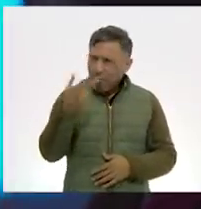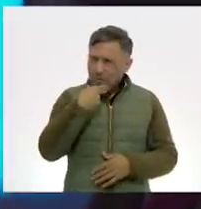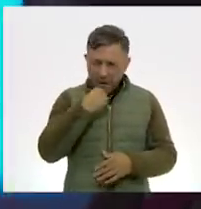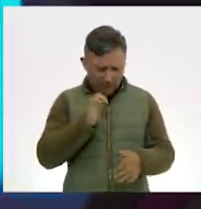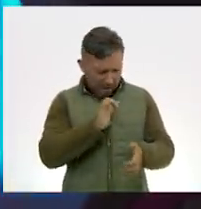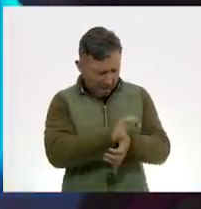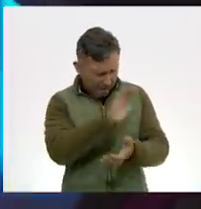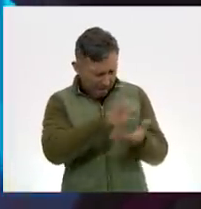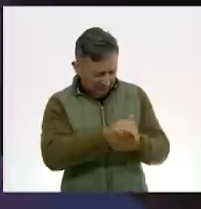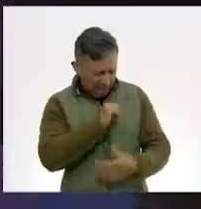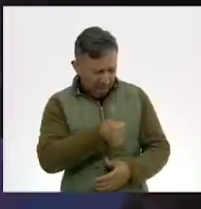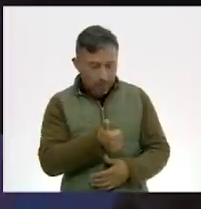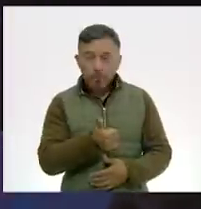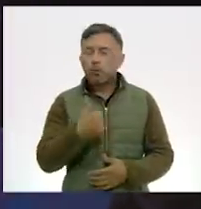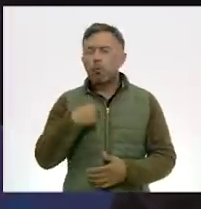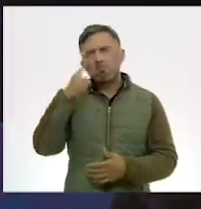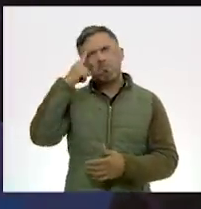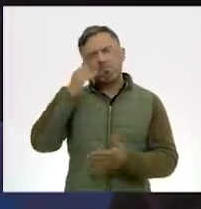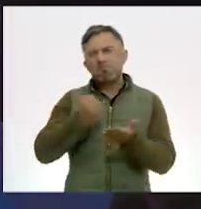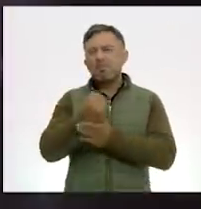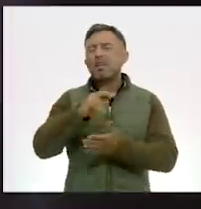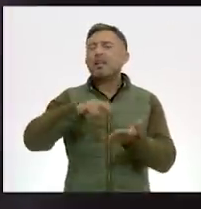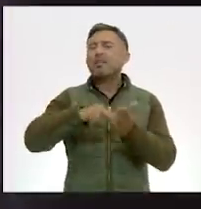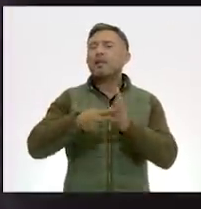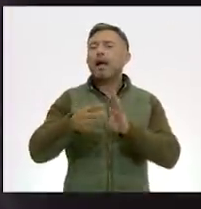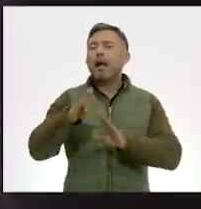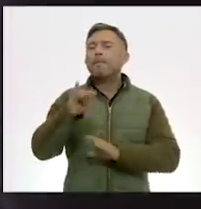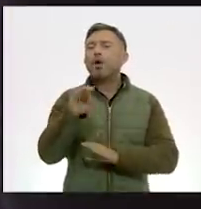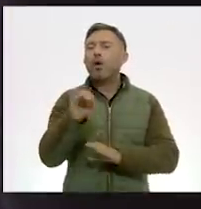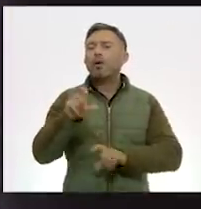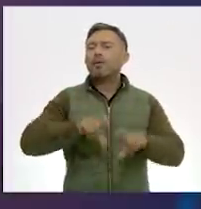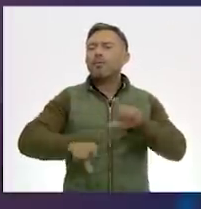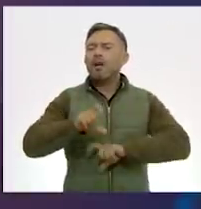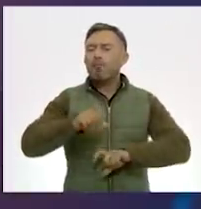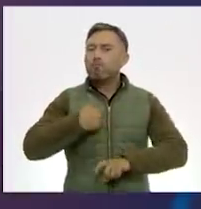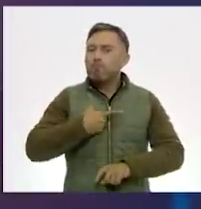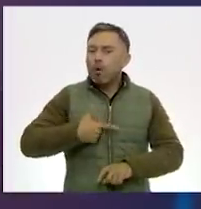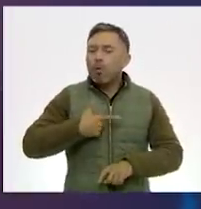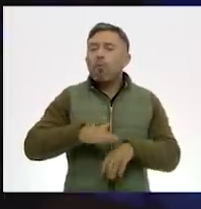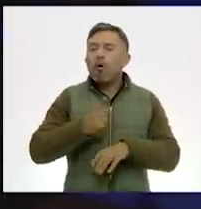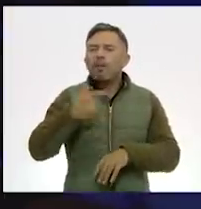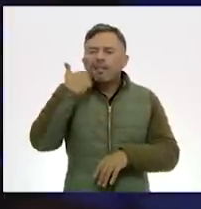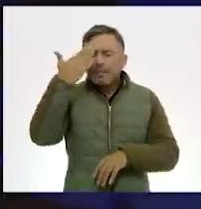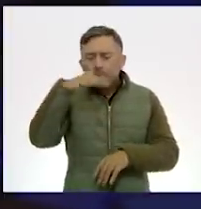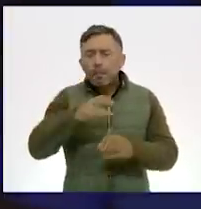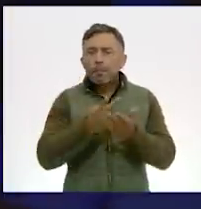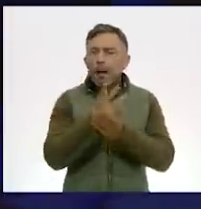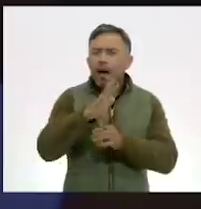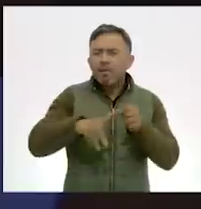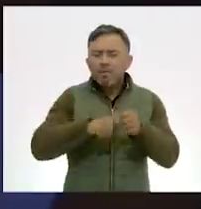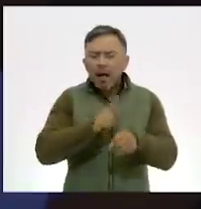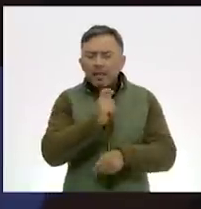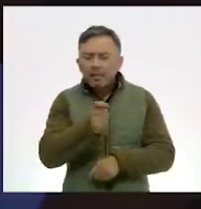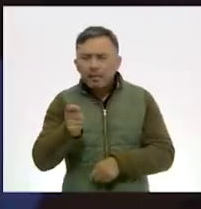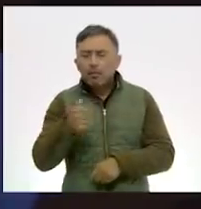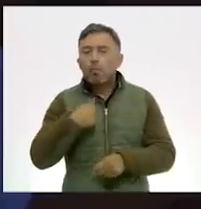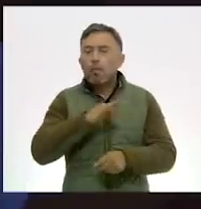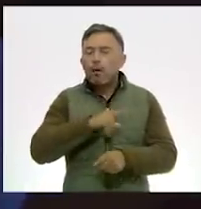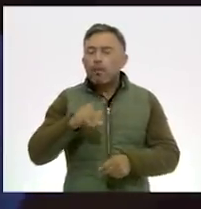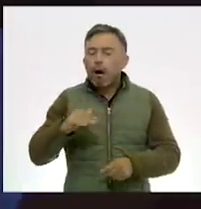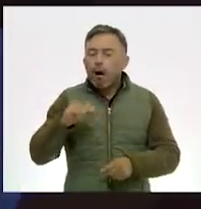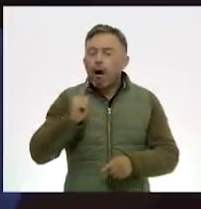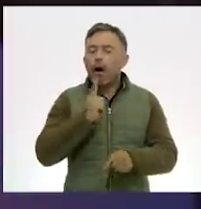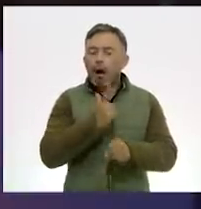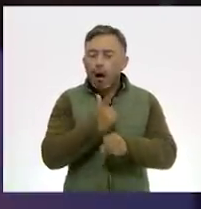Decidí estudiar ingeniería bioquímica porque me ayudó a entender cómo funcionaban los seres vivos, pero también empezó mi camino para descubrir soluciones